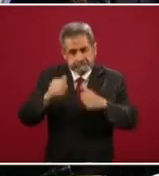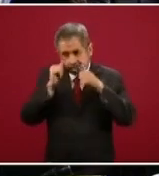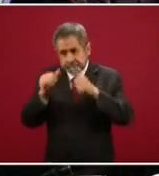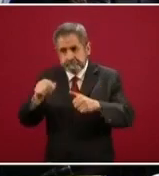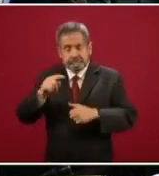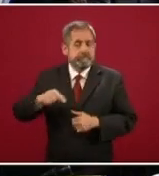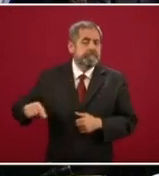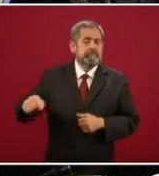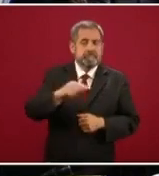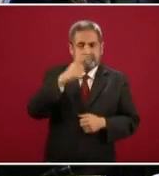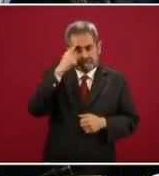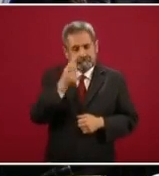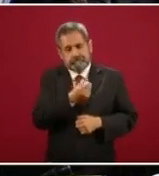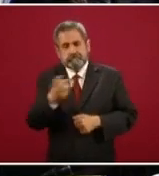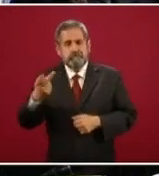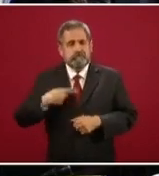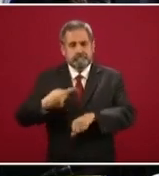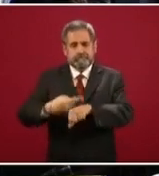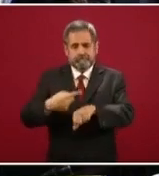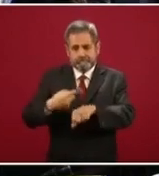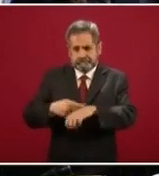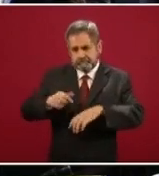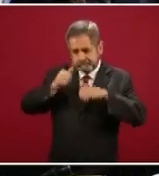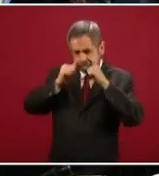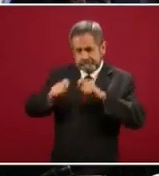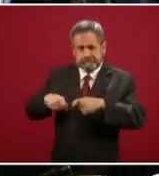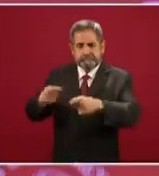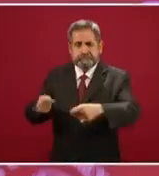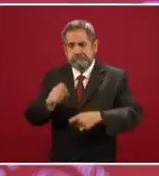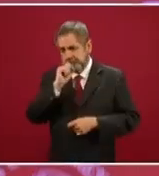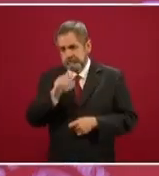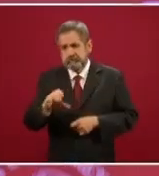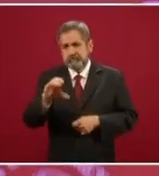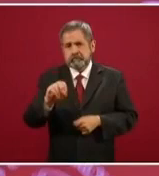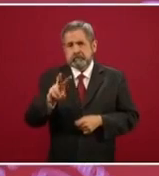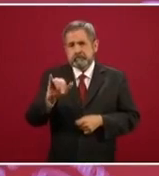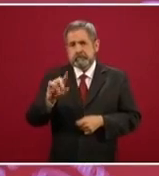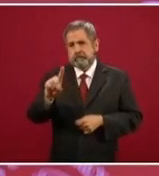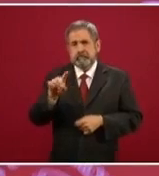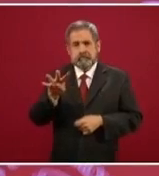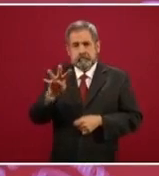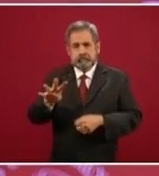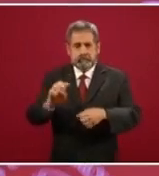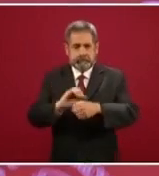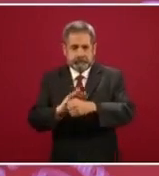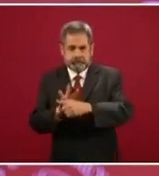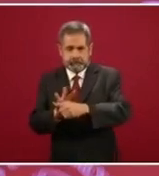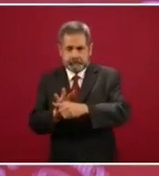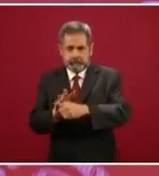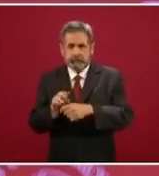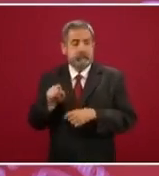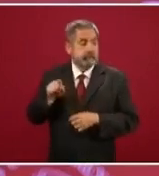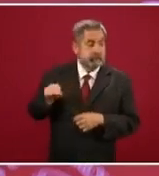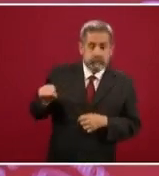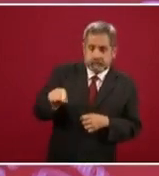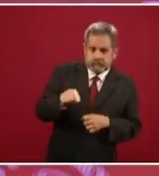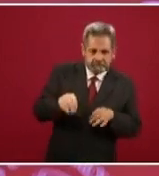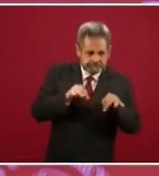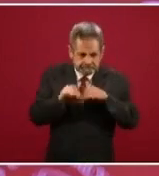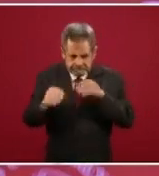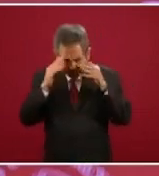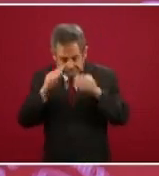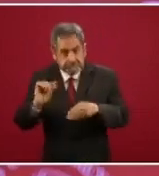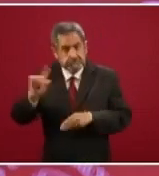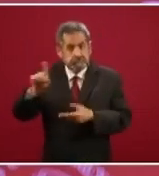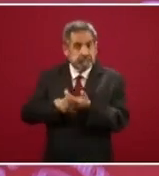atención a enfermedades. Y en el caso del coronavirus, ellos están trabajando